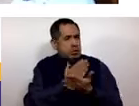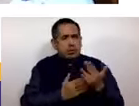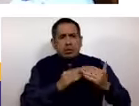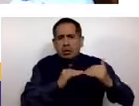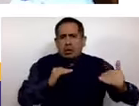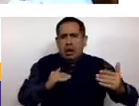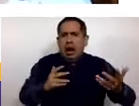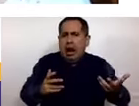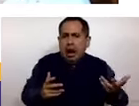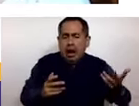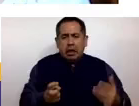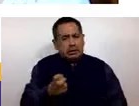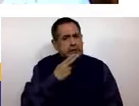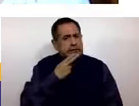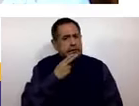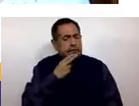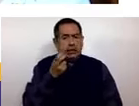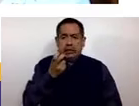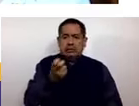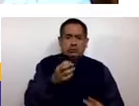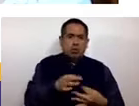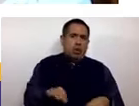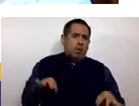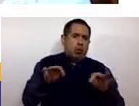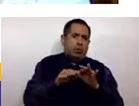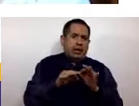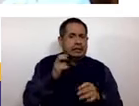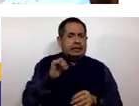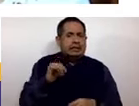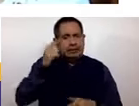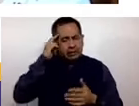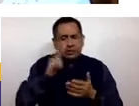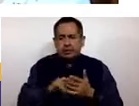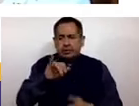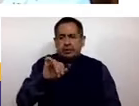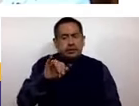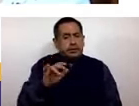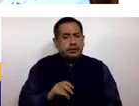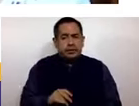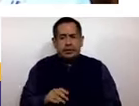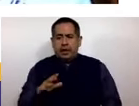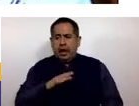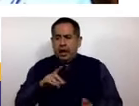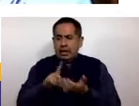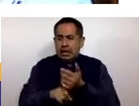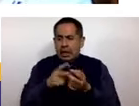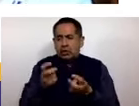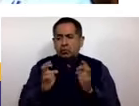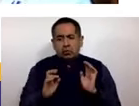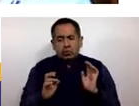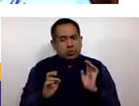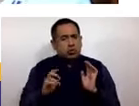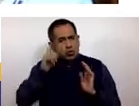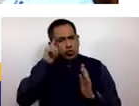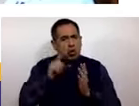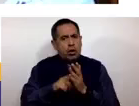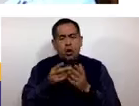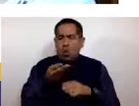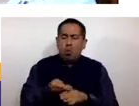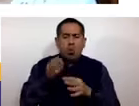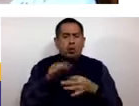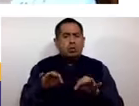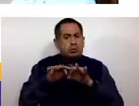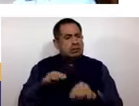un primer paso y sí es muy importante. Es decir, yo creo que si hay esas estructuras ya, creo que sí es muy